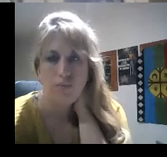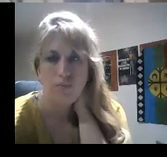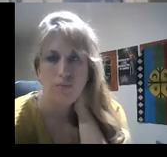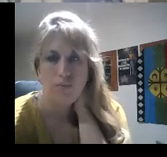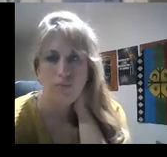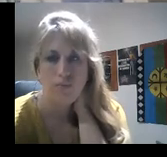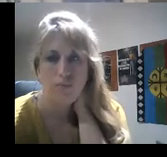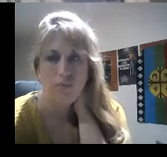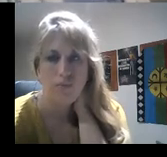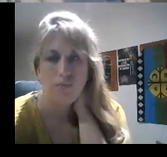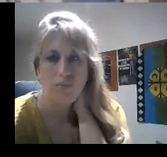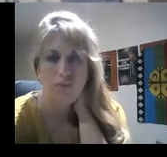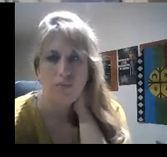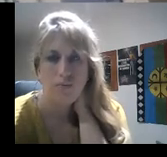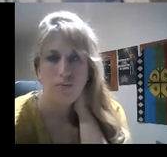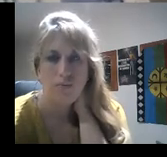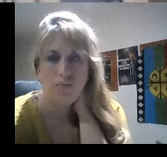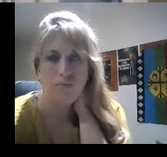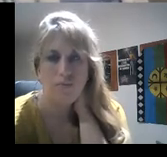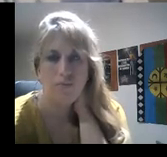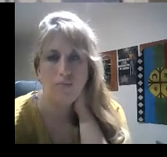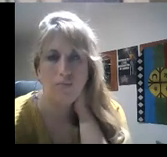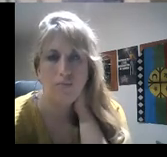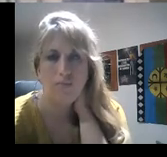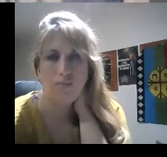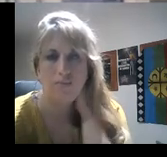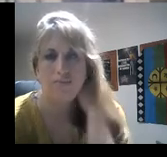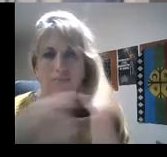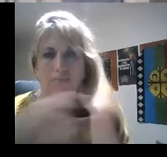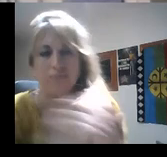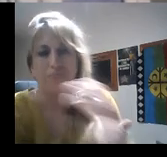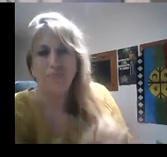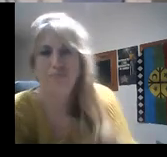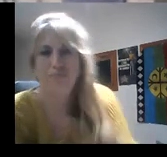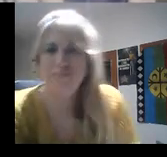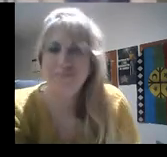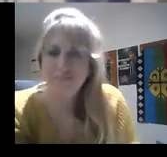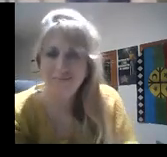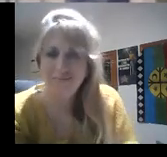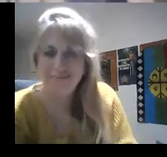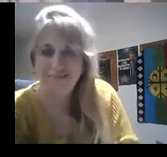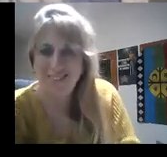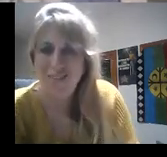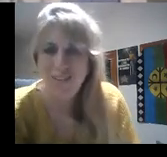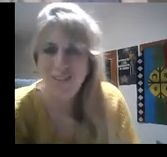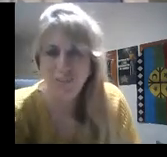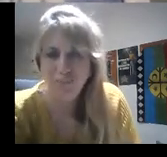ahí parece que poco ortodoxa es la serie topísima de la